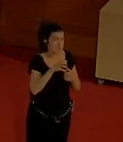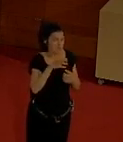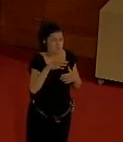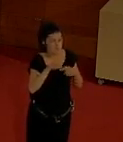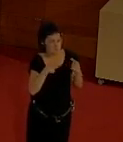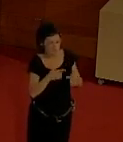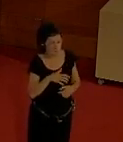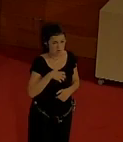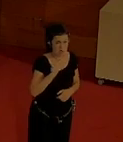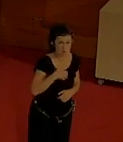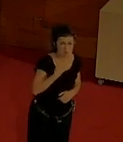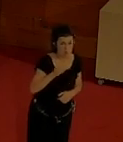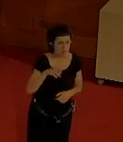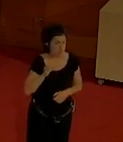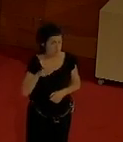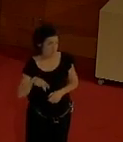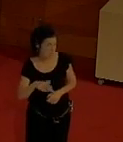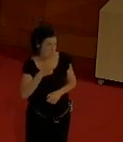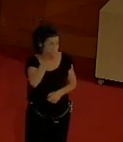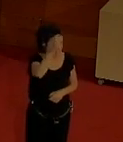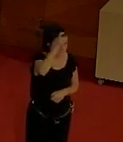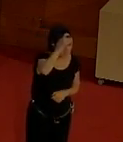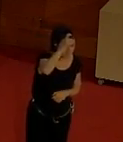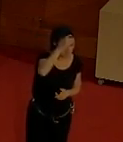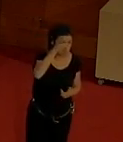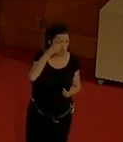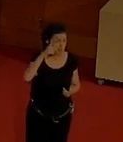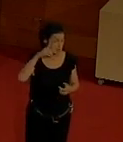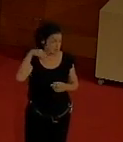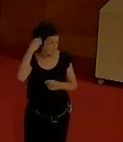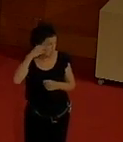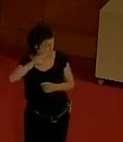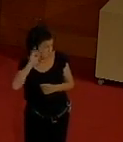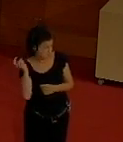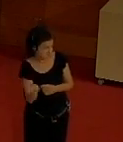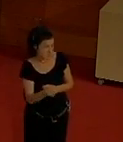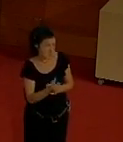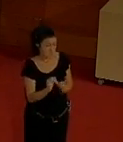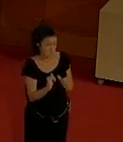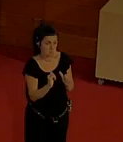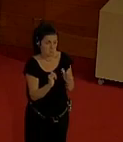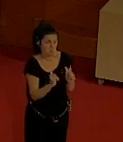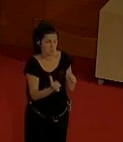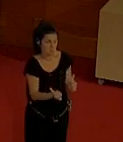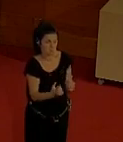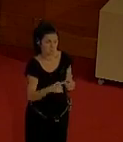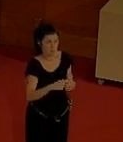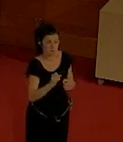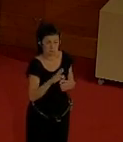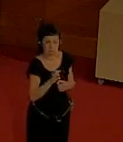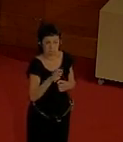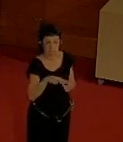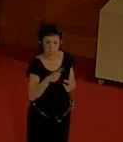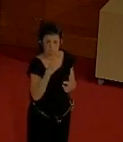Irán Egipto emiratos árabes eh entran en el juego eh Irán que creo ya lo he dicho